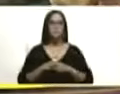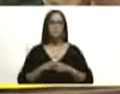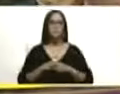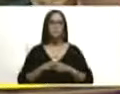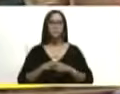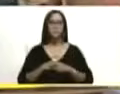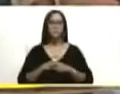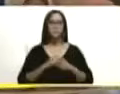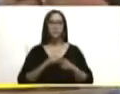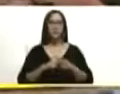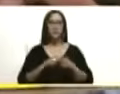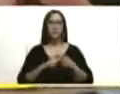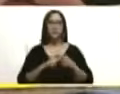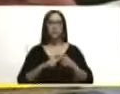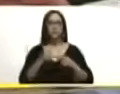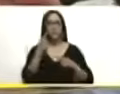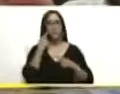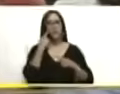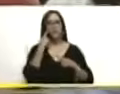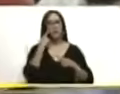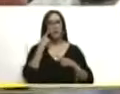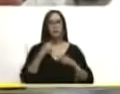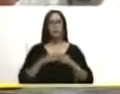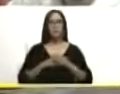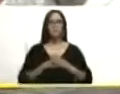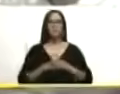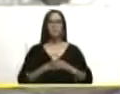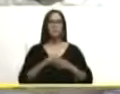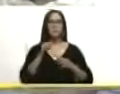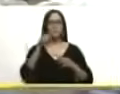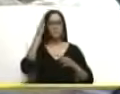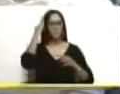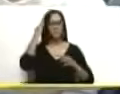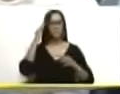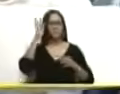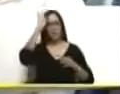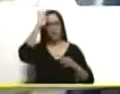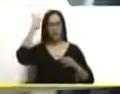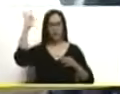Así que fíjate, Alfred Nazaret, tú que te la das de filósofo,